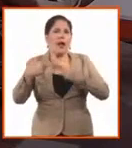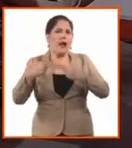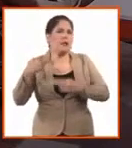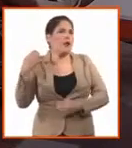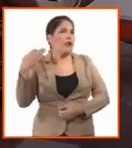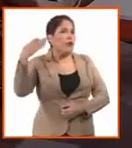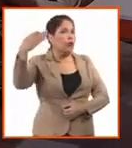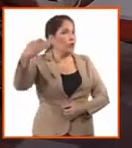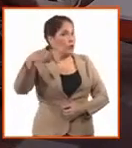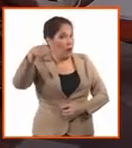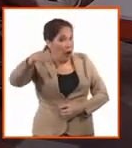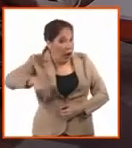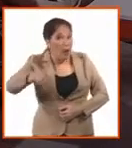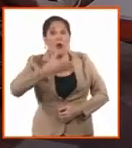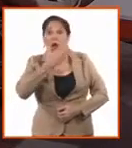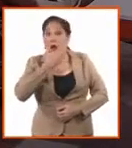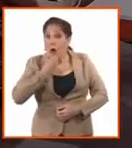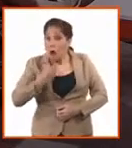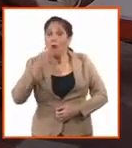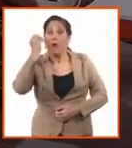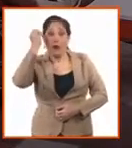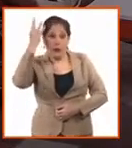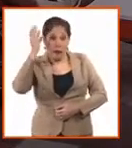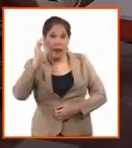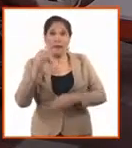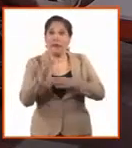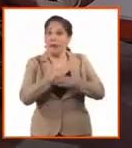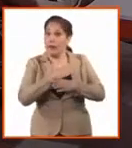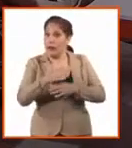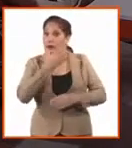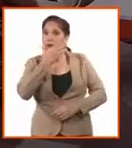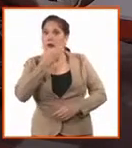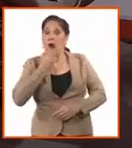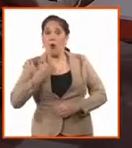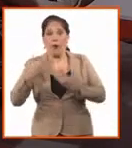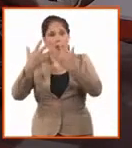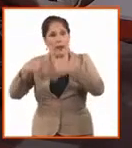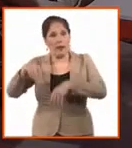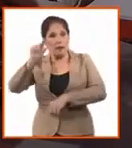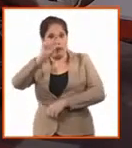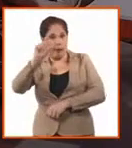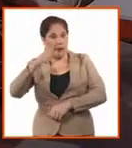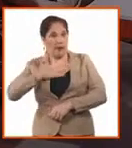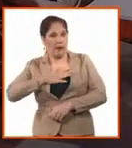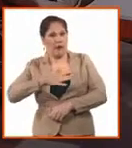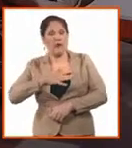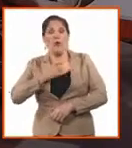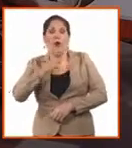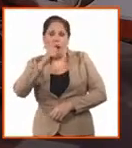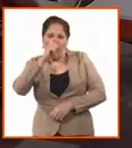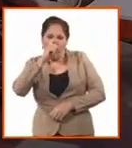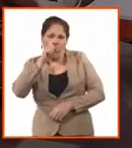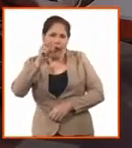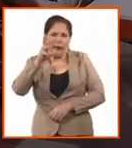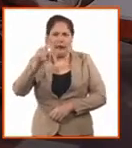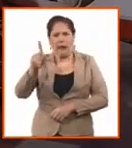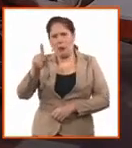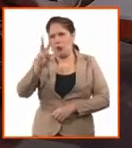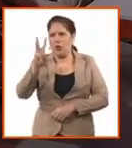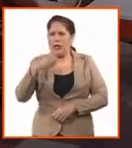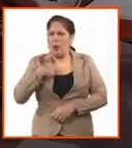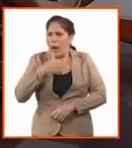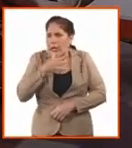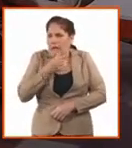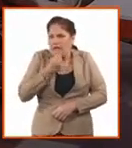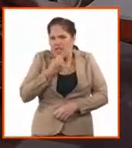que están haciendo es un poco bromeaba cuando le hablaba a los jóvenes ministra industrias y ya está considerado un viejo que tenía 38 132 33 años